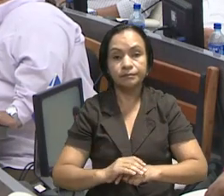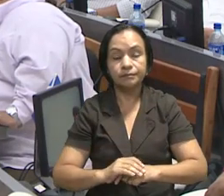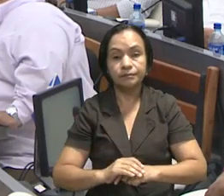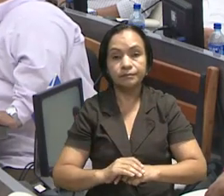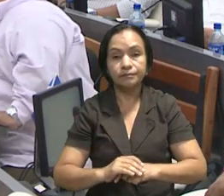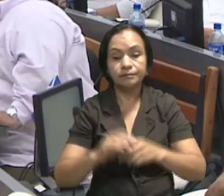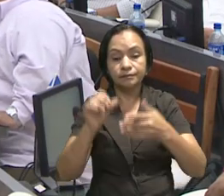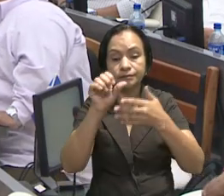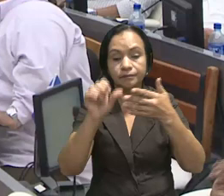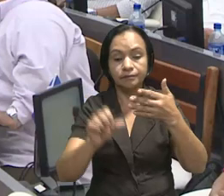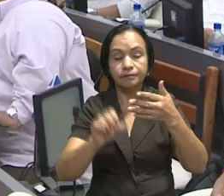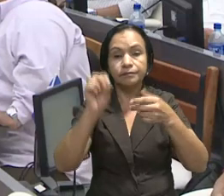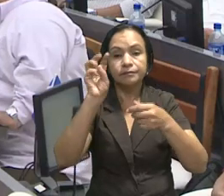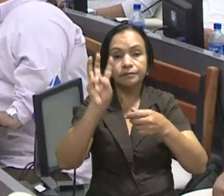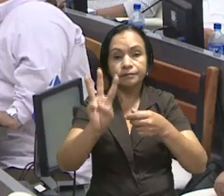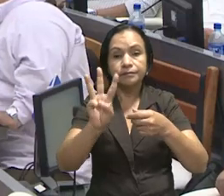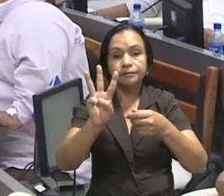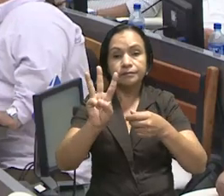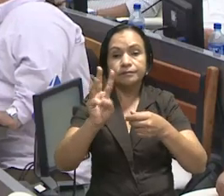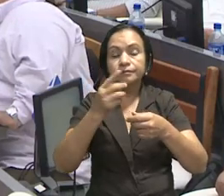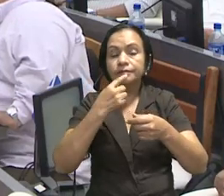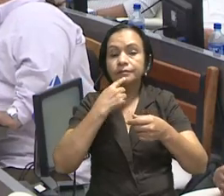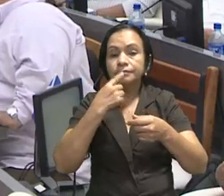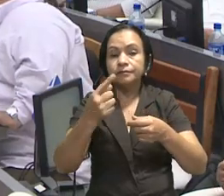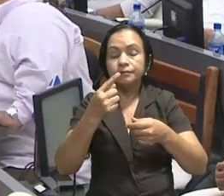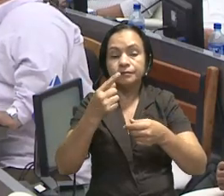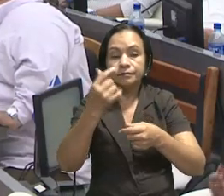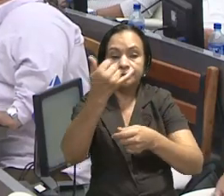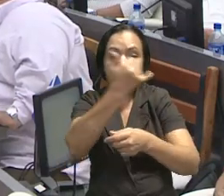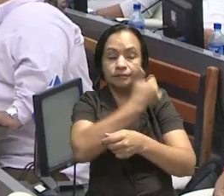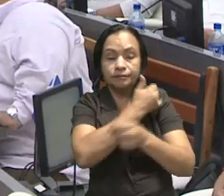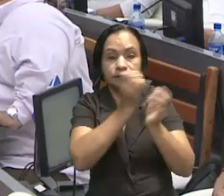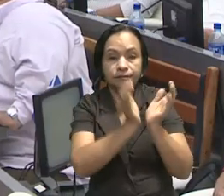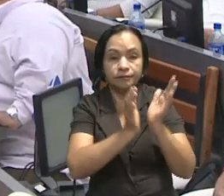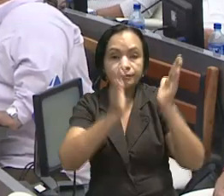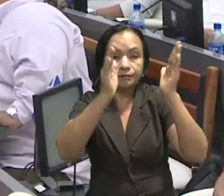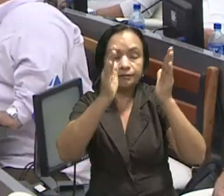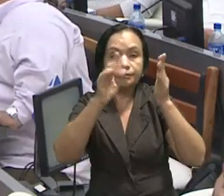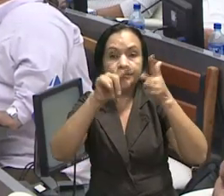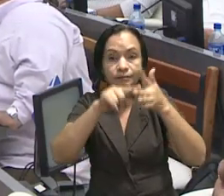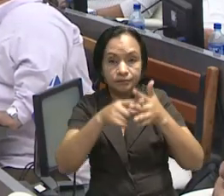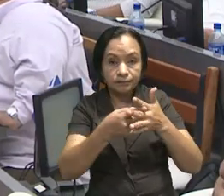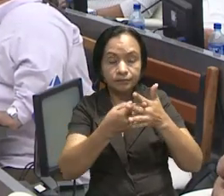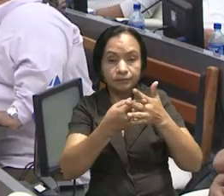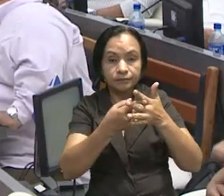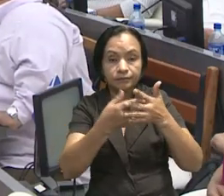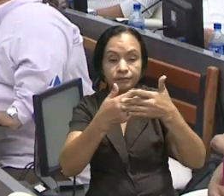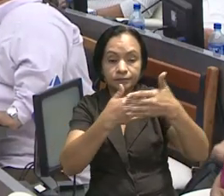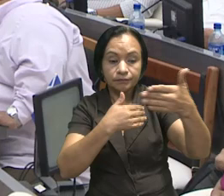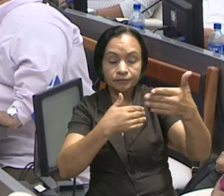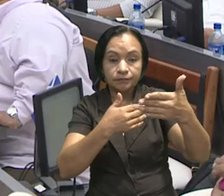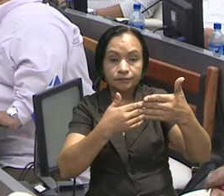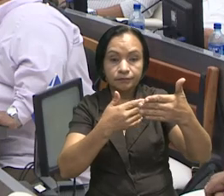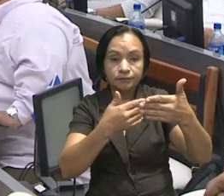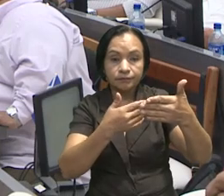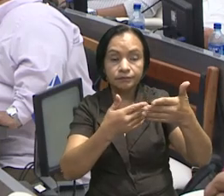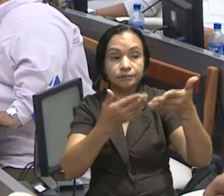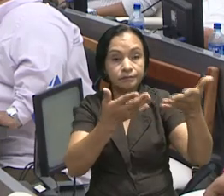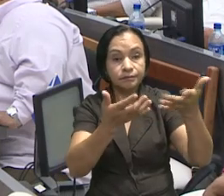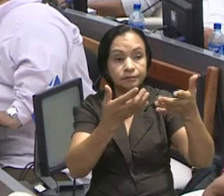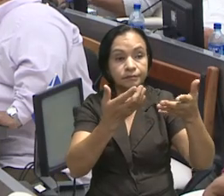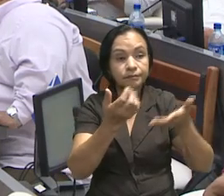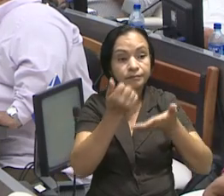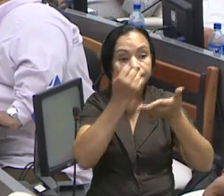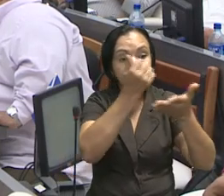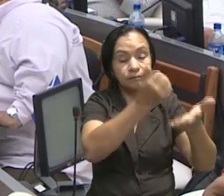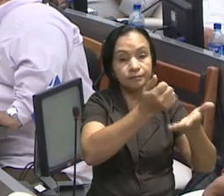En su artículo 3 expresa que el ISBI, quien iniciará el trámite de solicitudes de pensión de gracia,